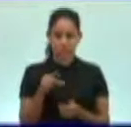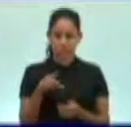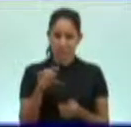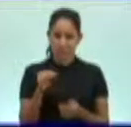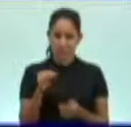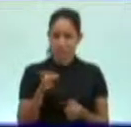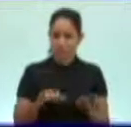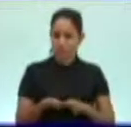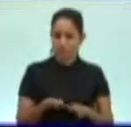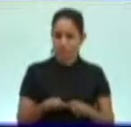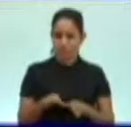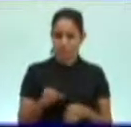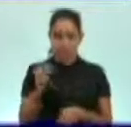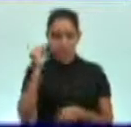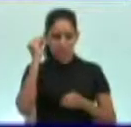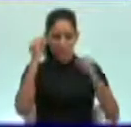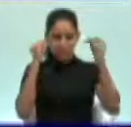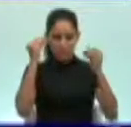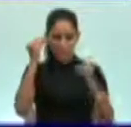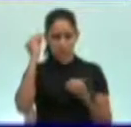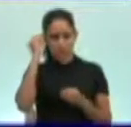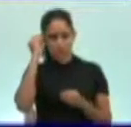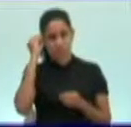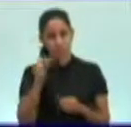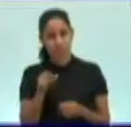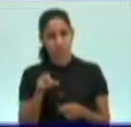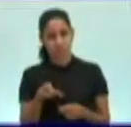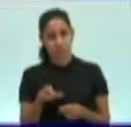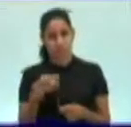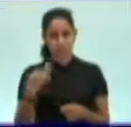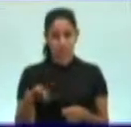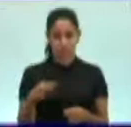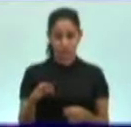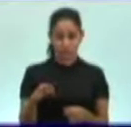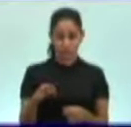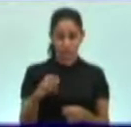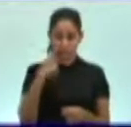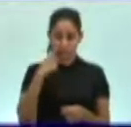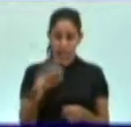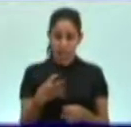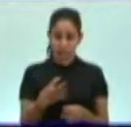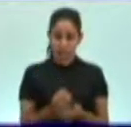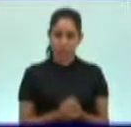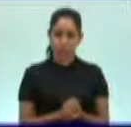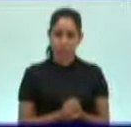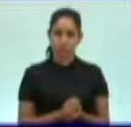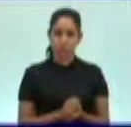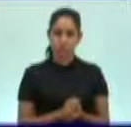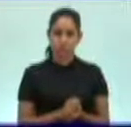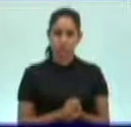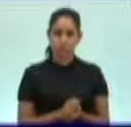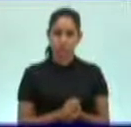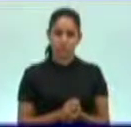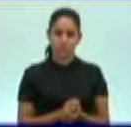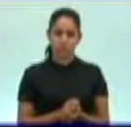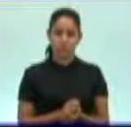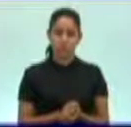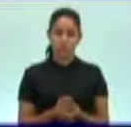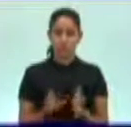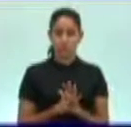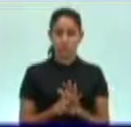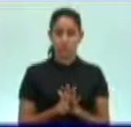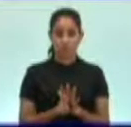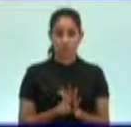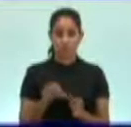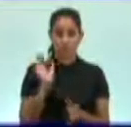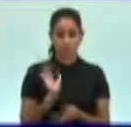preparar en el conocimiento del texto completo de este documento, de garantizar que la ley exista de forma